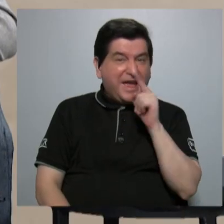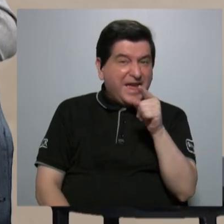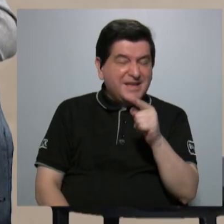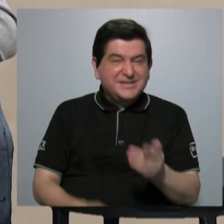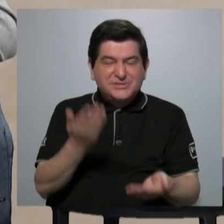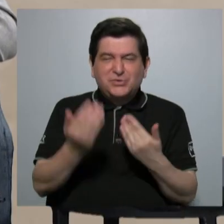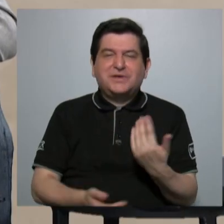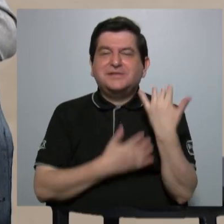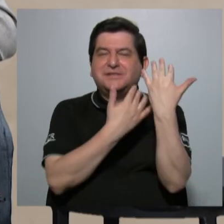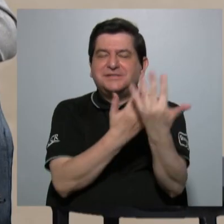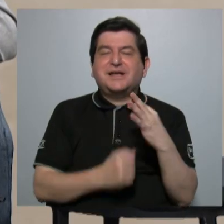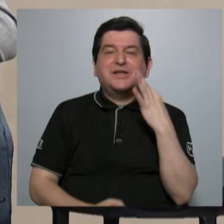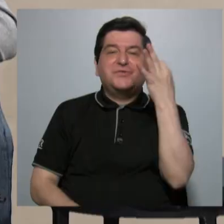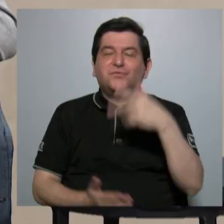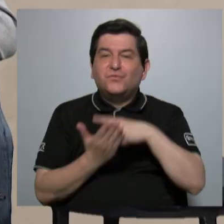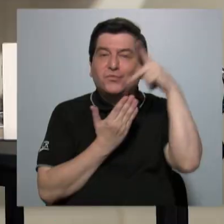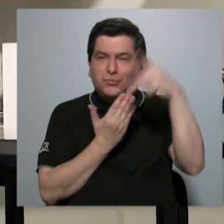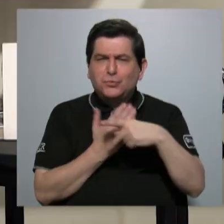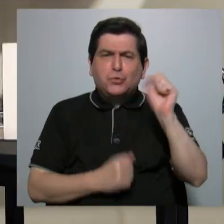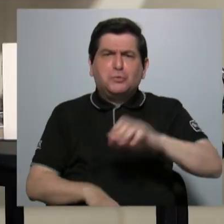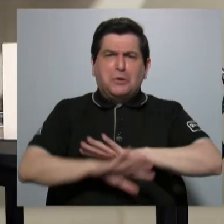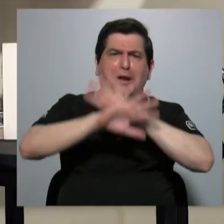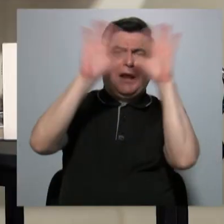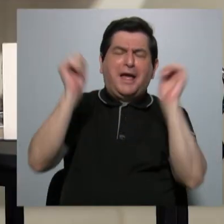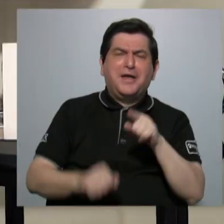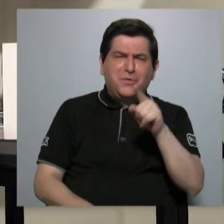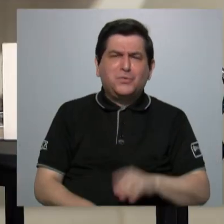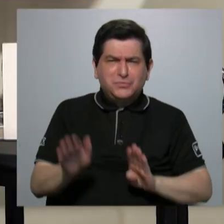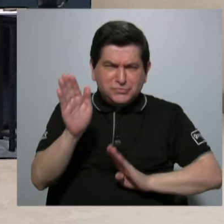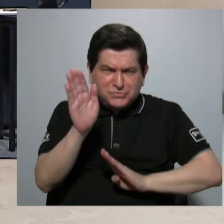esto en suspenso para el siguiente programa? Sí, claro. Para que usted